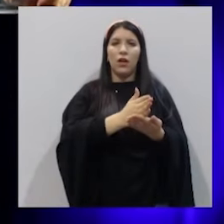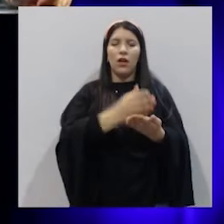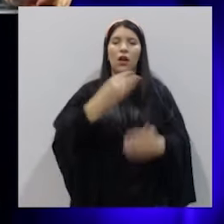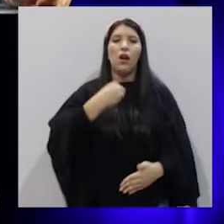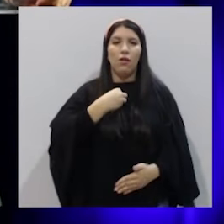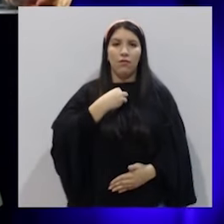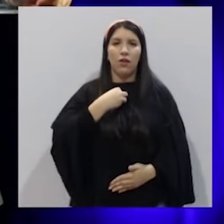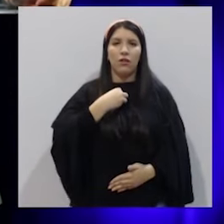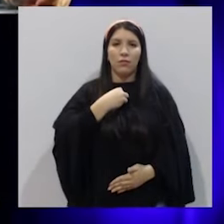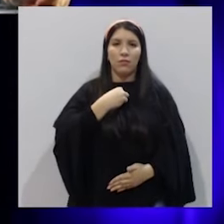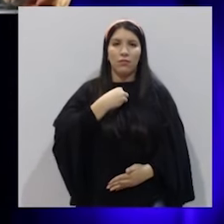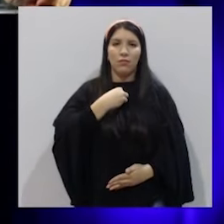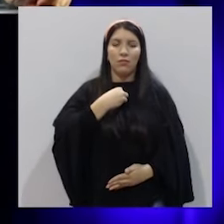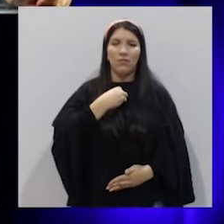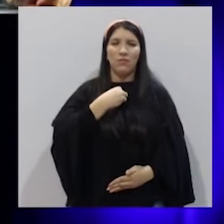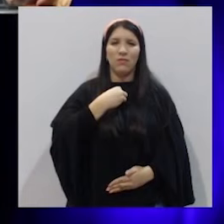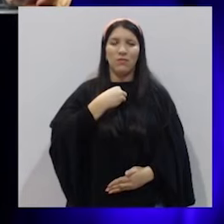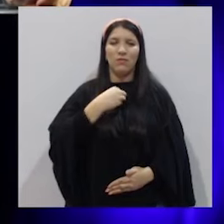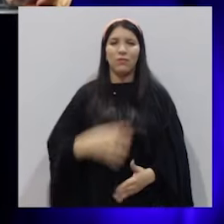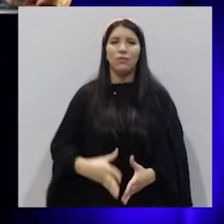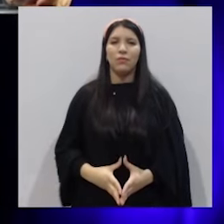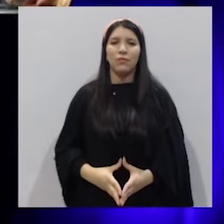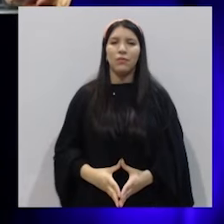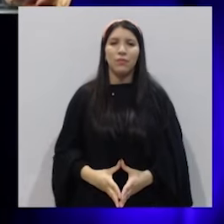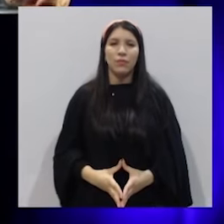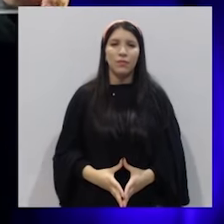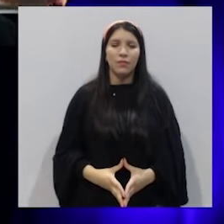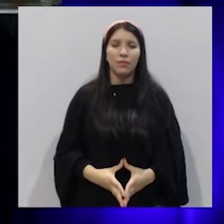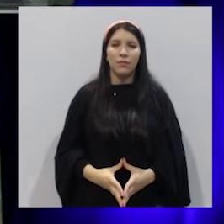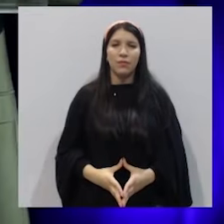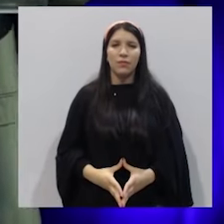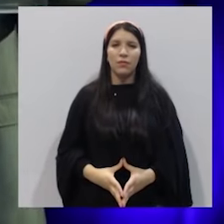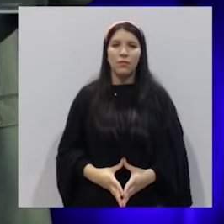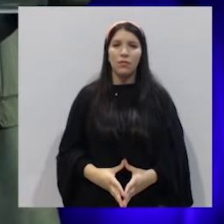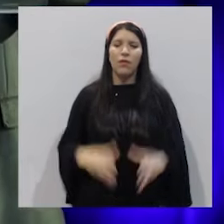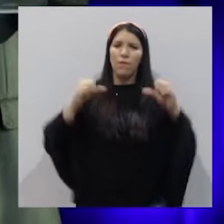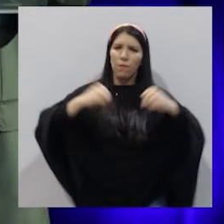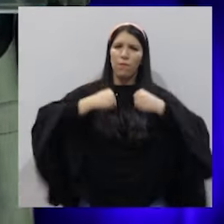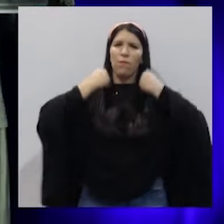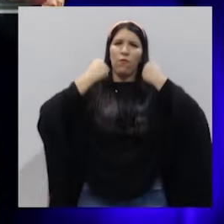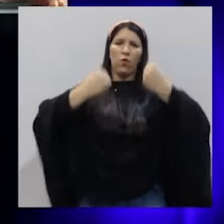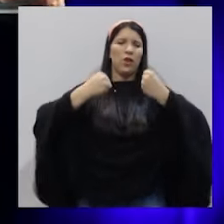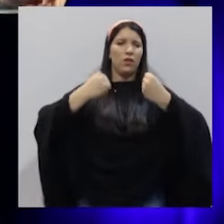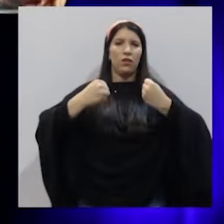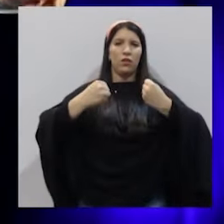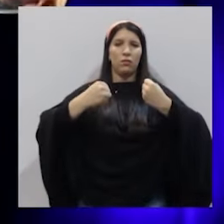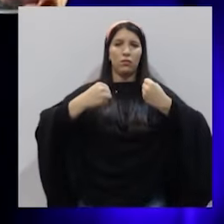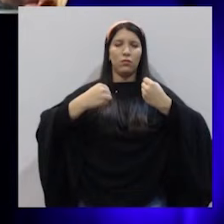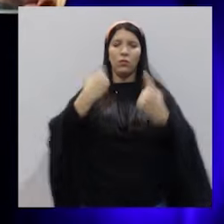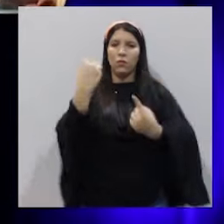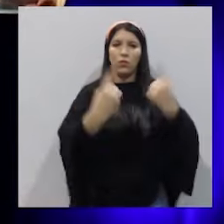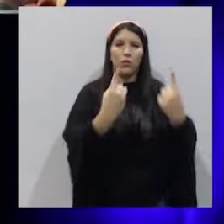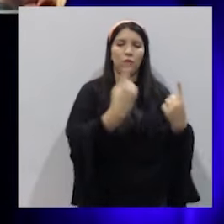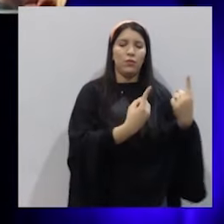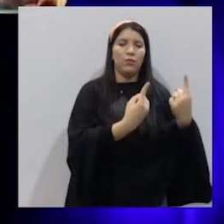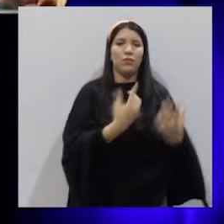alertas firmeza valentía y ser fuertes esos imperativos que pablo